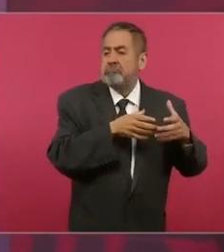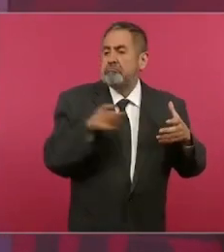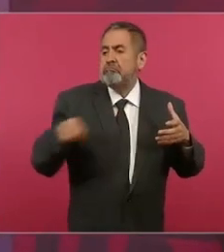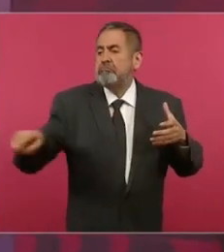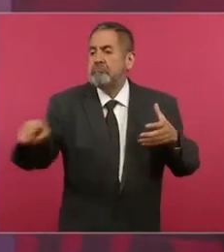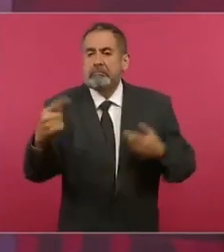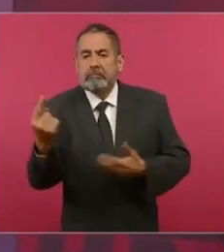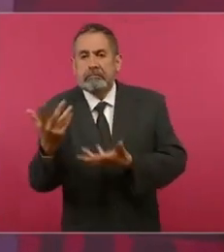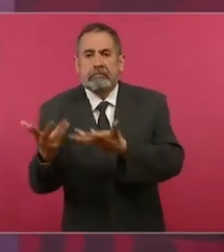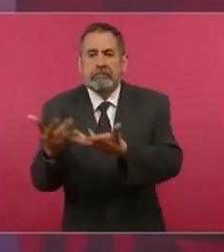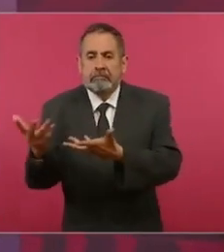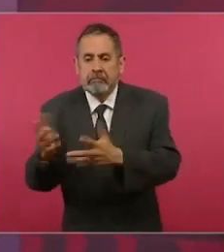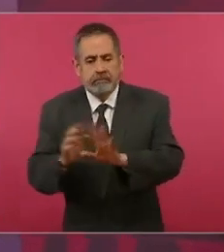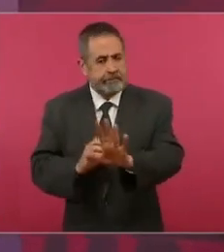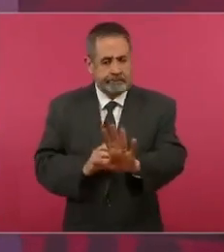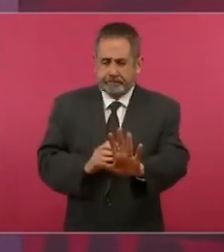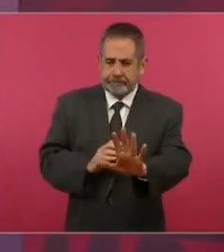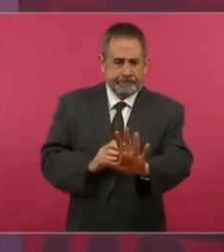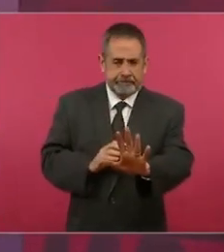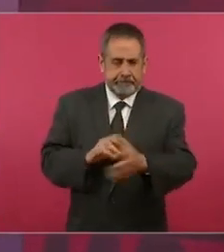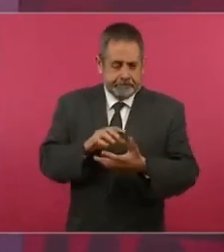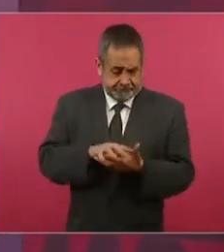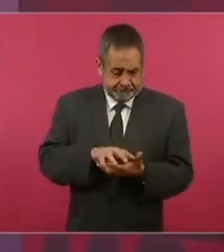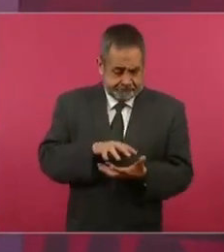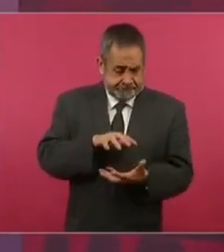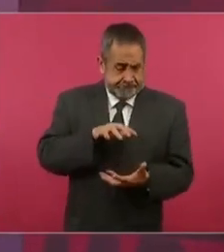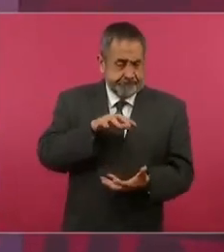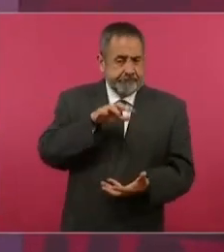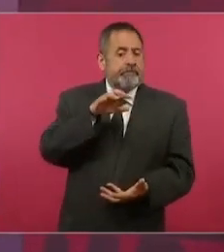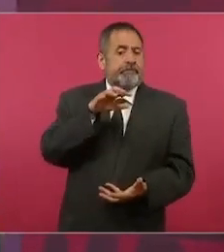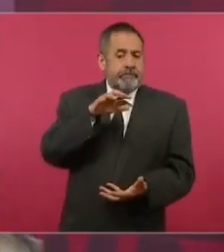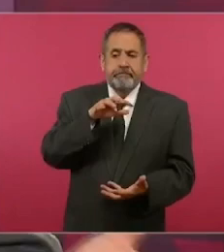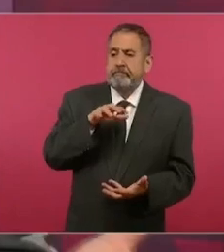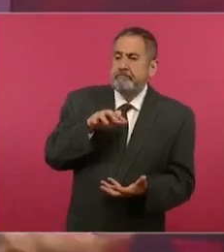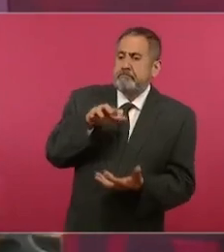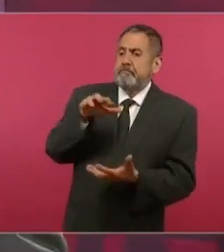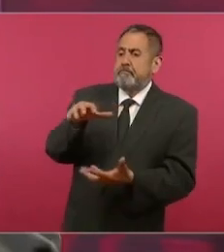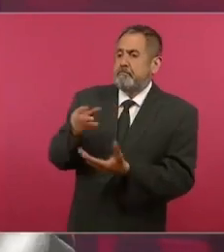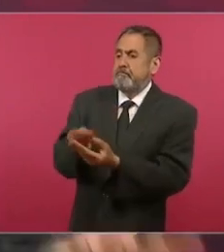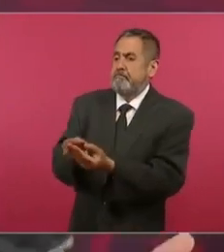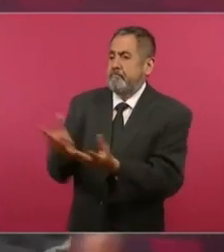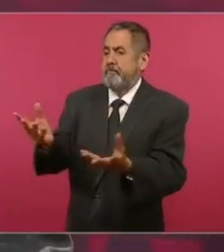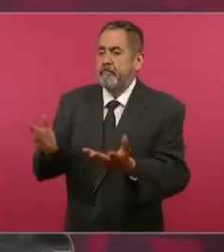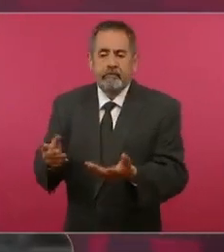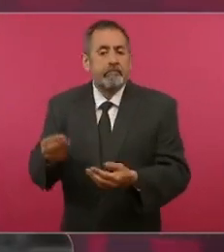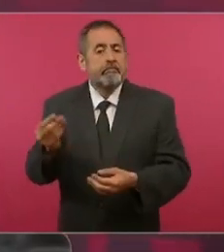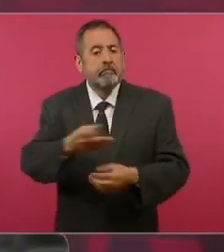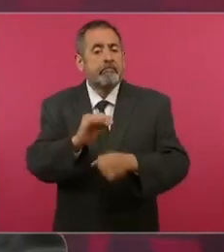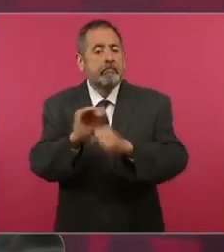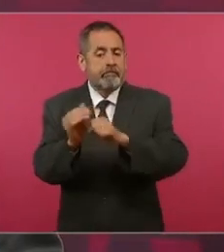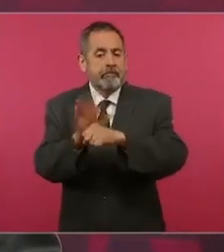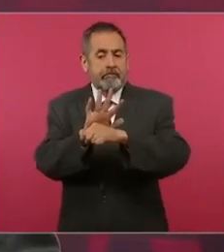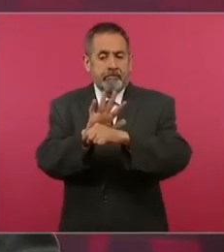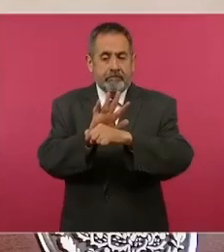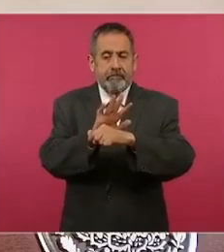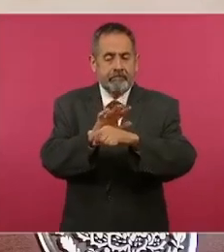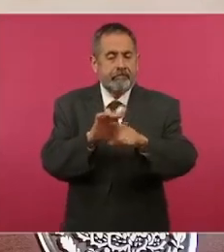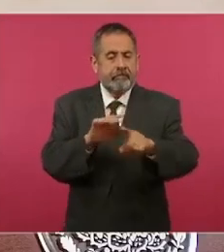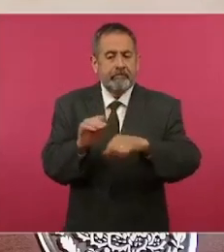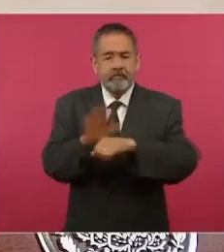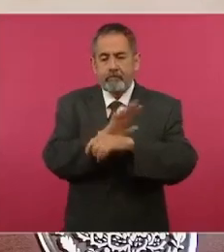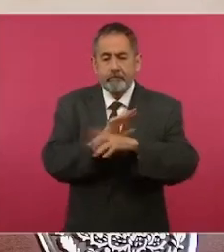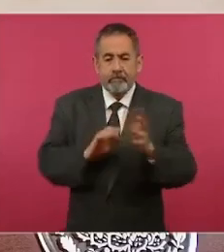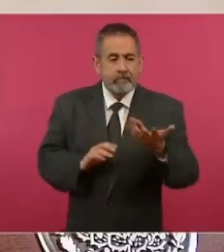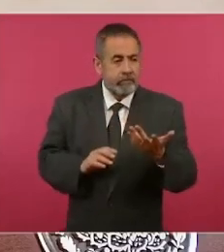pero nuestra estrategia es que haya crecimiento, que incluso por la pandemia no ha